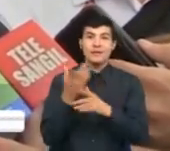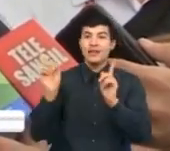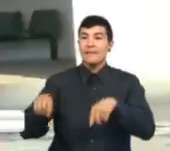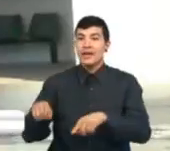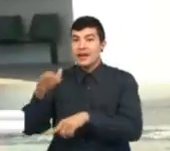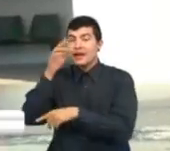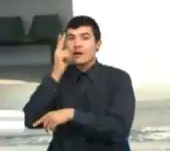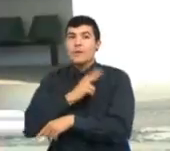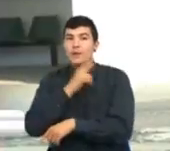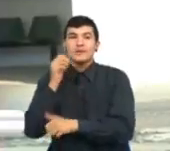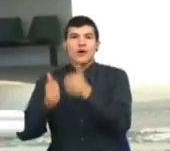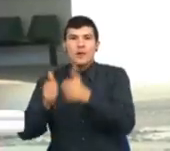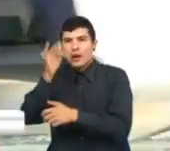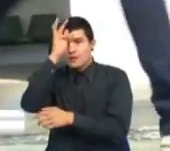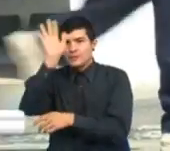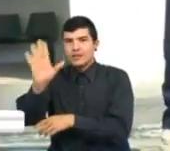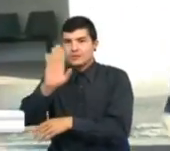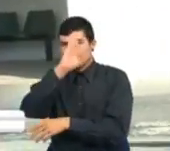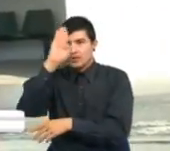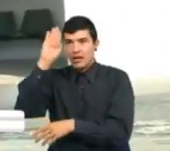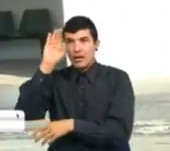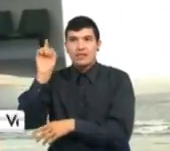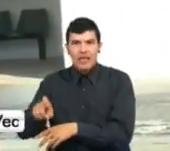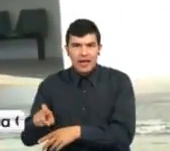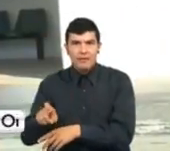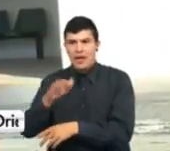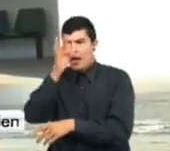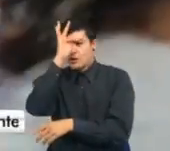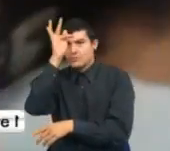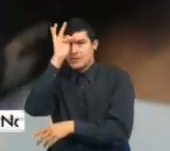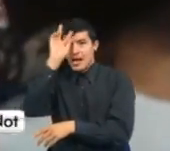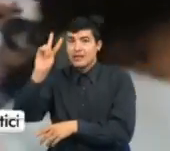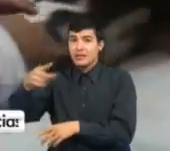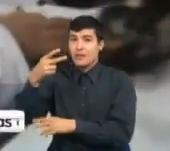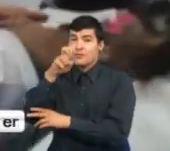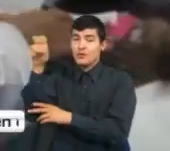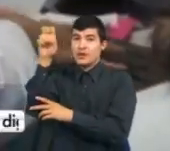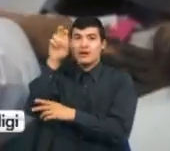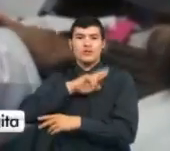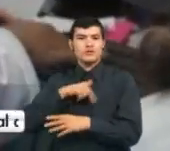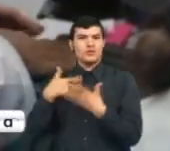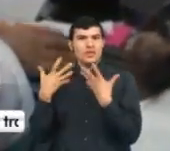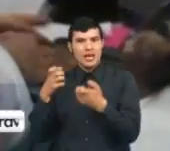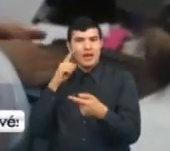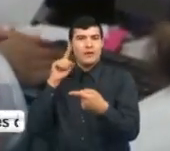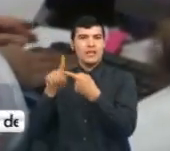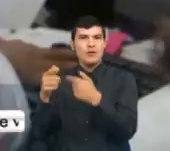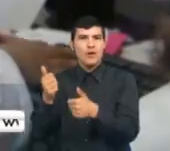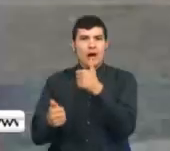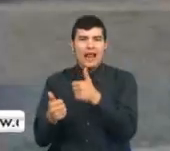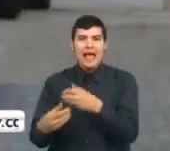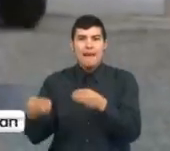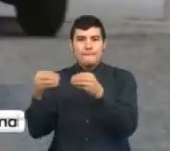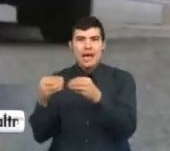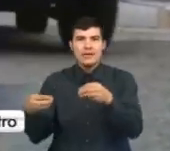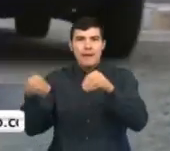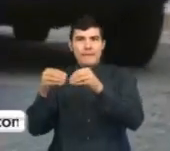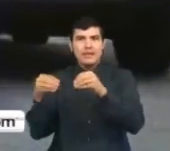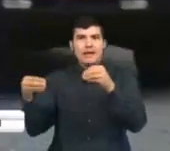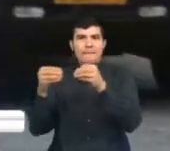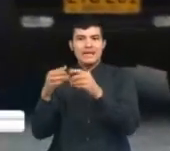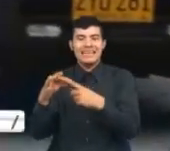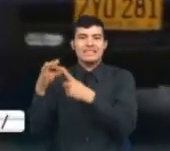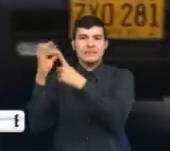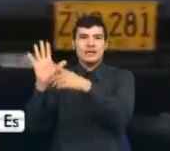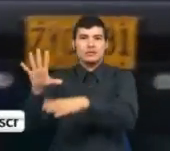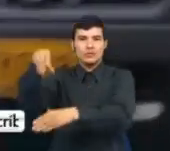de San Gil. Dicen que este tiene que ser es un hospital de segundo nivel y nosotros lo que queremos proyectar es cada vez más tener mayores